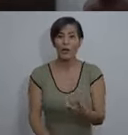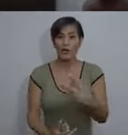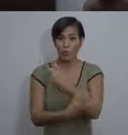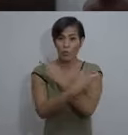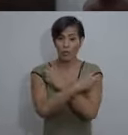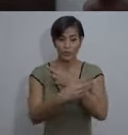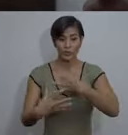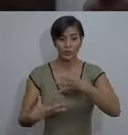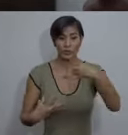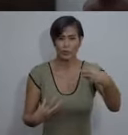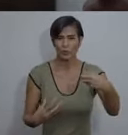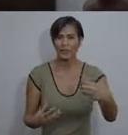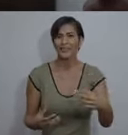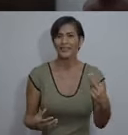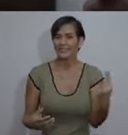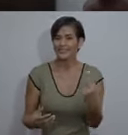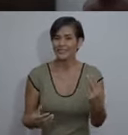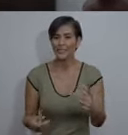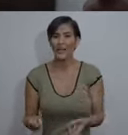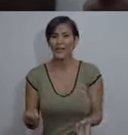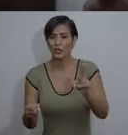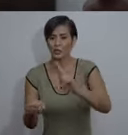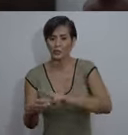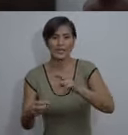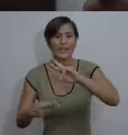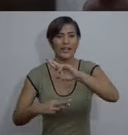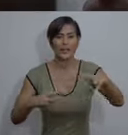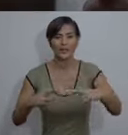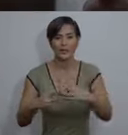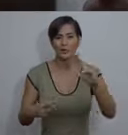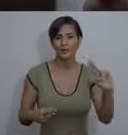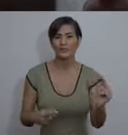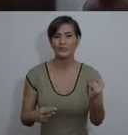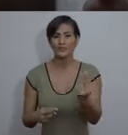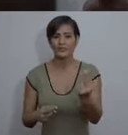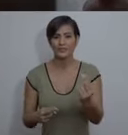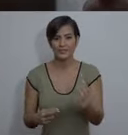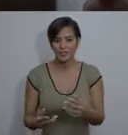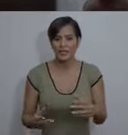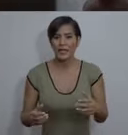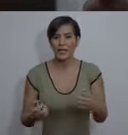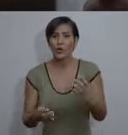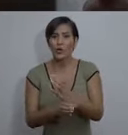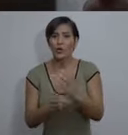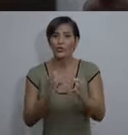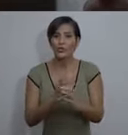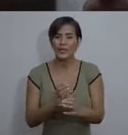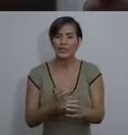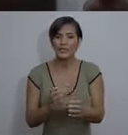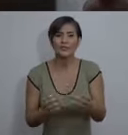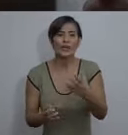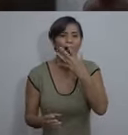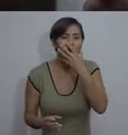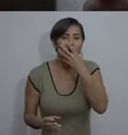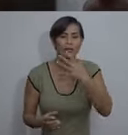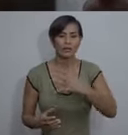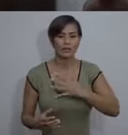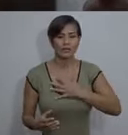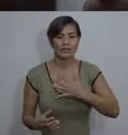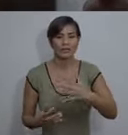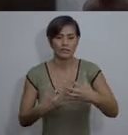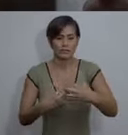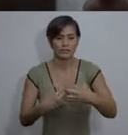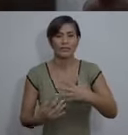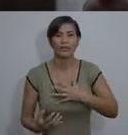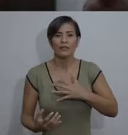moderno que tanta falta hacía en el hospital regional universitario incrementar el inventario de equipos de ventilación para mejorar nuestra